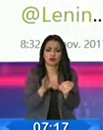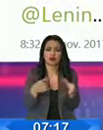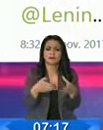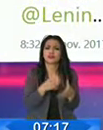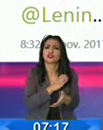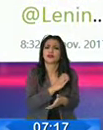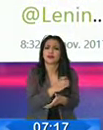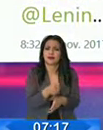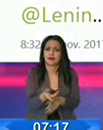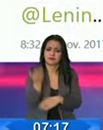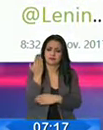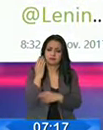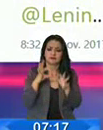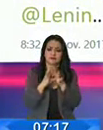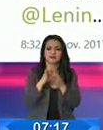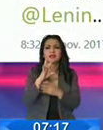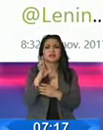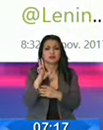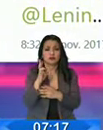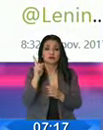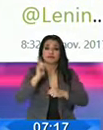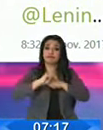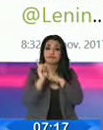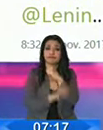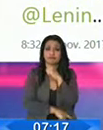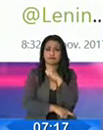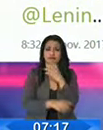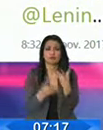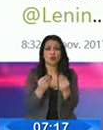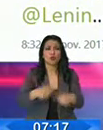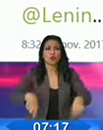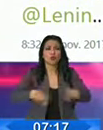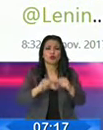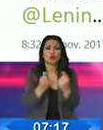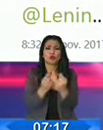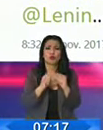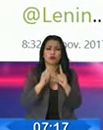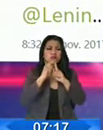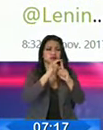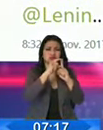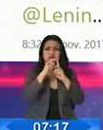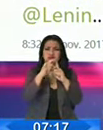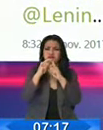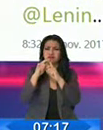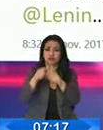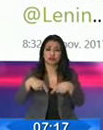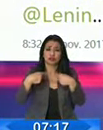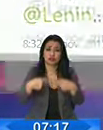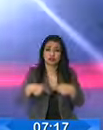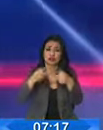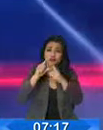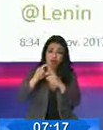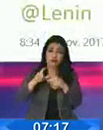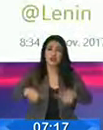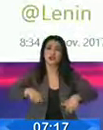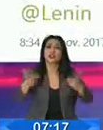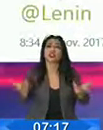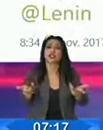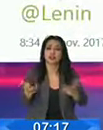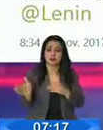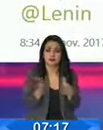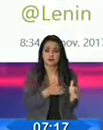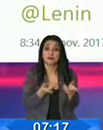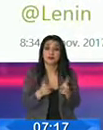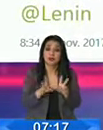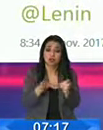ética de 35 país para sancionar a tanto militante insultador que día a día ofendía a Lenin? ¿Y la tan callada